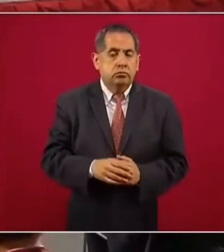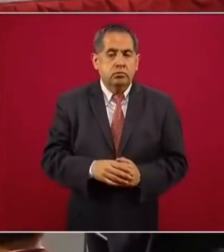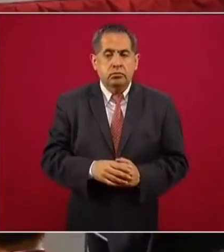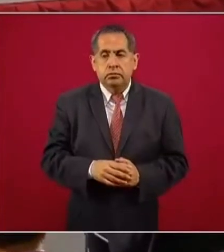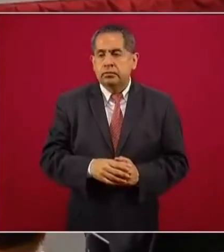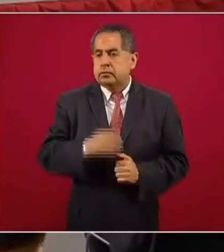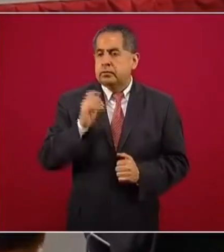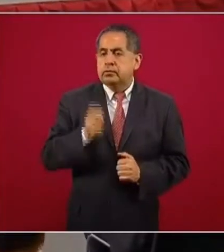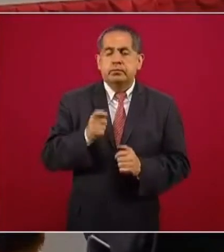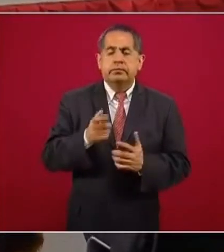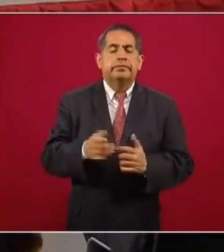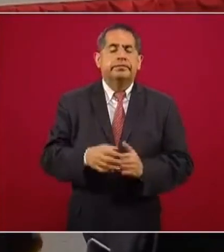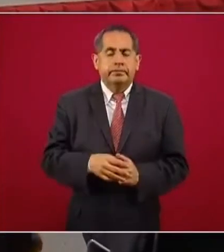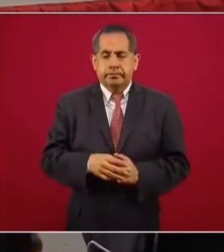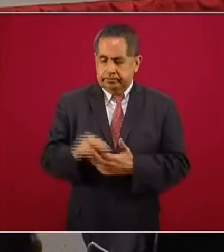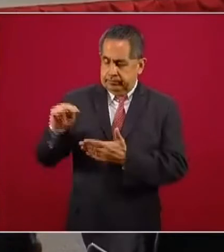Esto significa